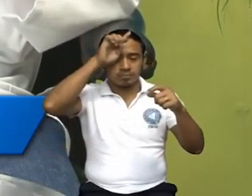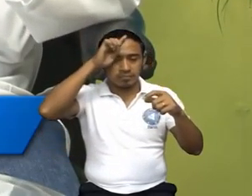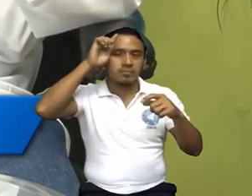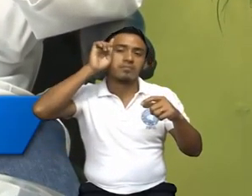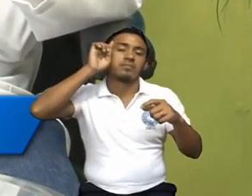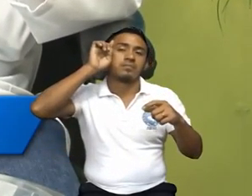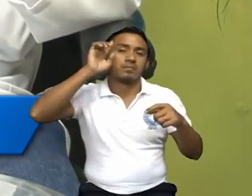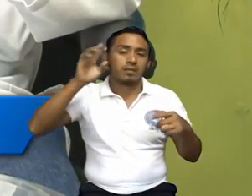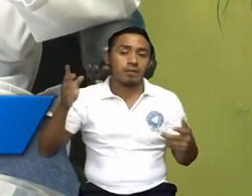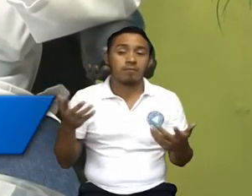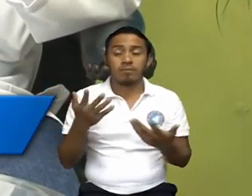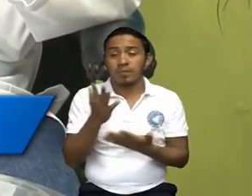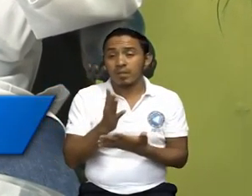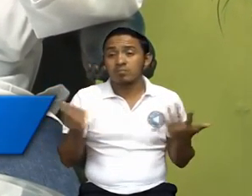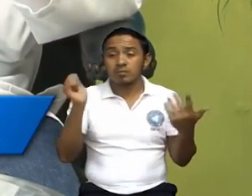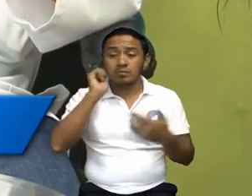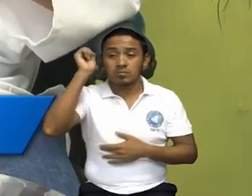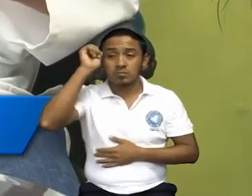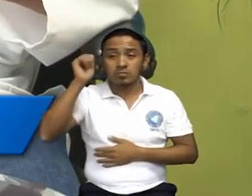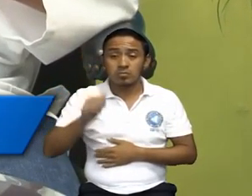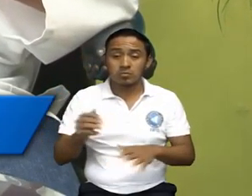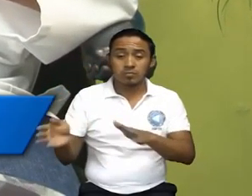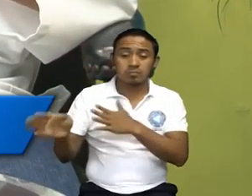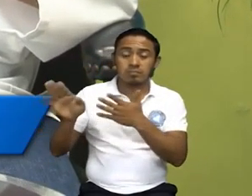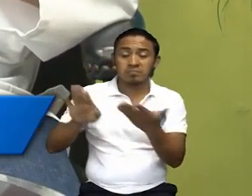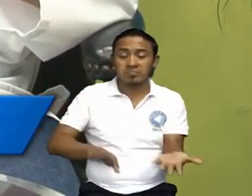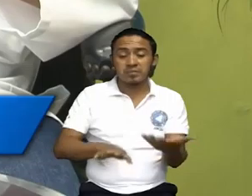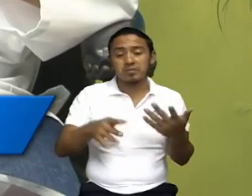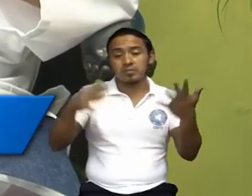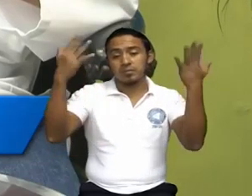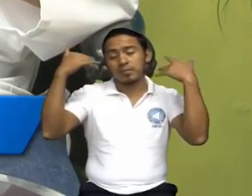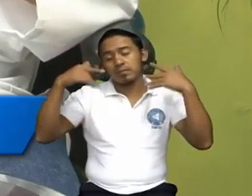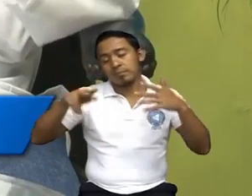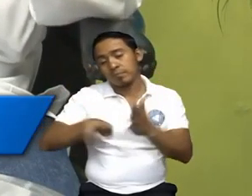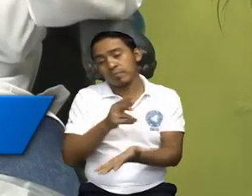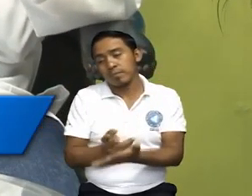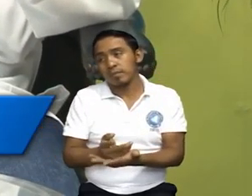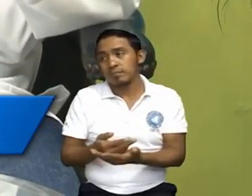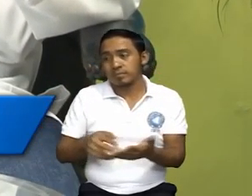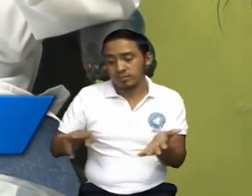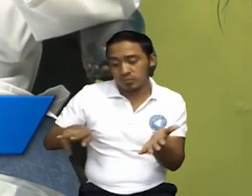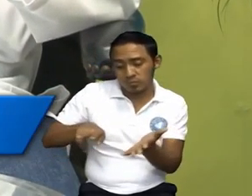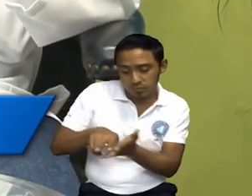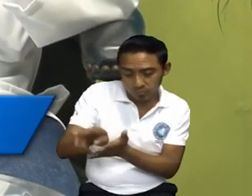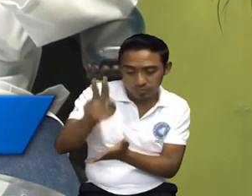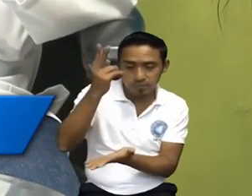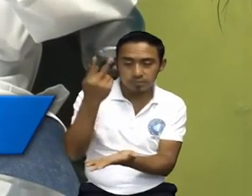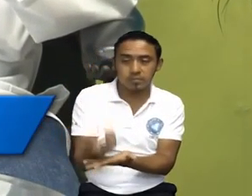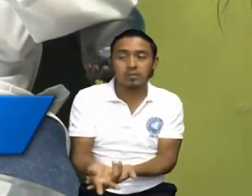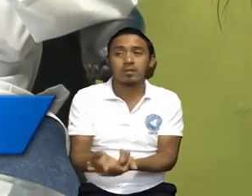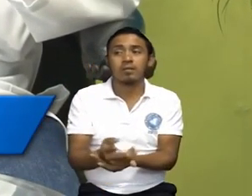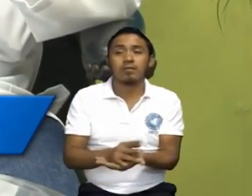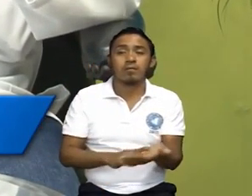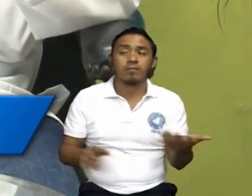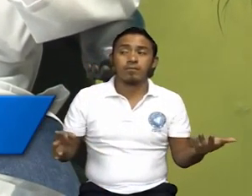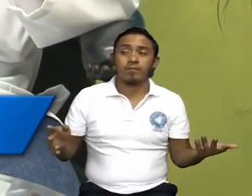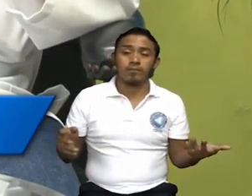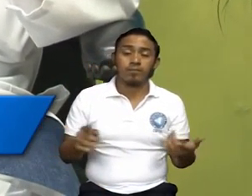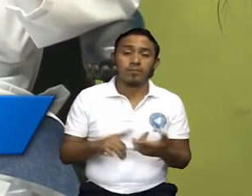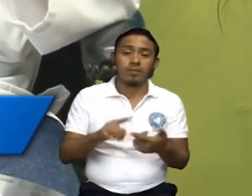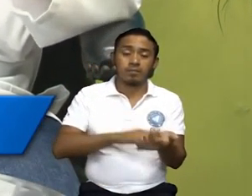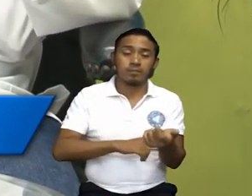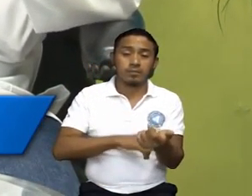A veces muchos adultos mayores los hayamos fallecido en los baños, porque caen, y no es por el evento, porque se le bajó